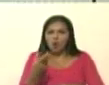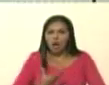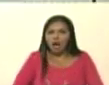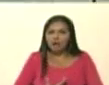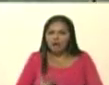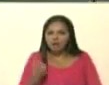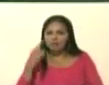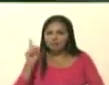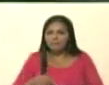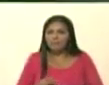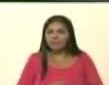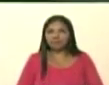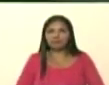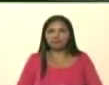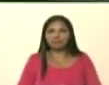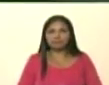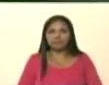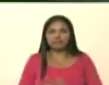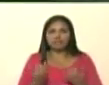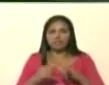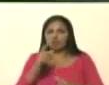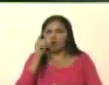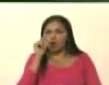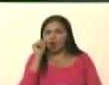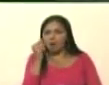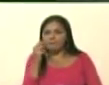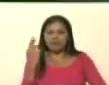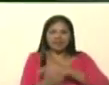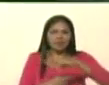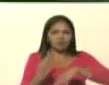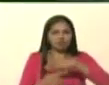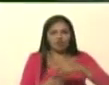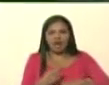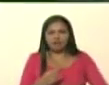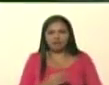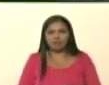compañero luis jonás hijo del gran comandante revolucionario